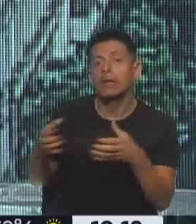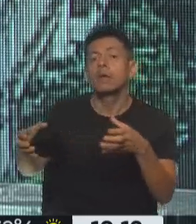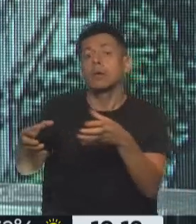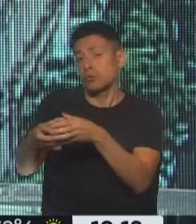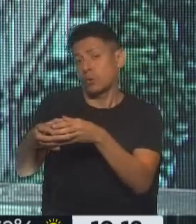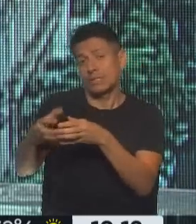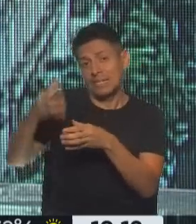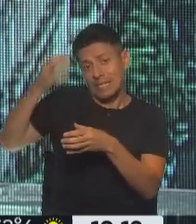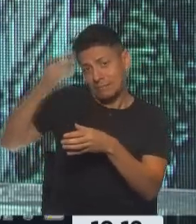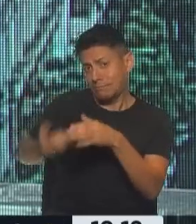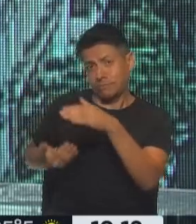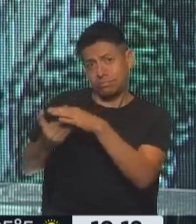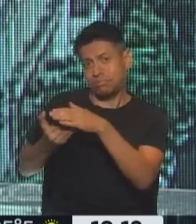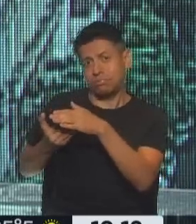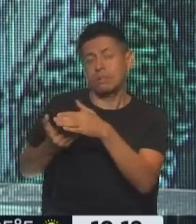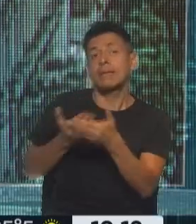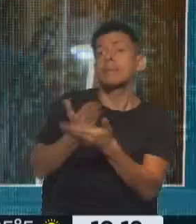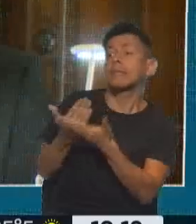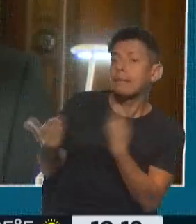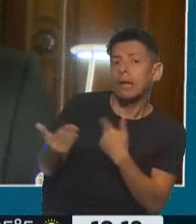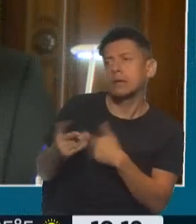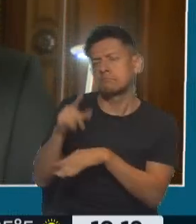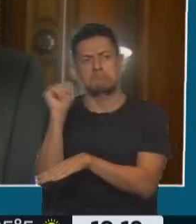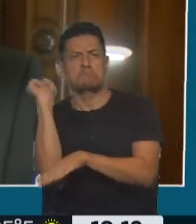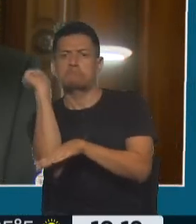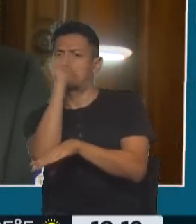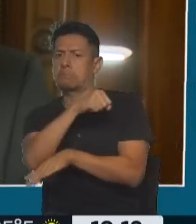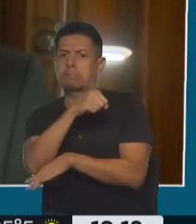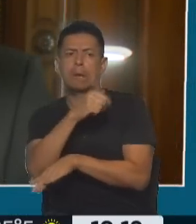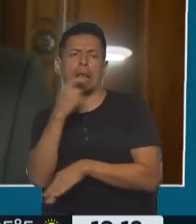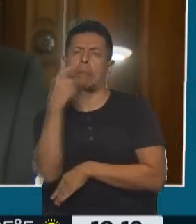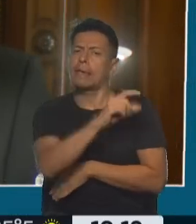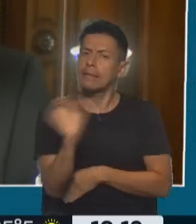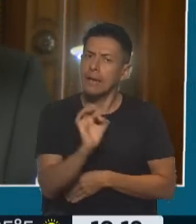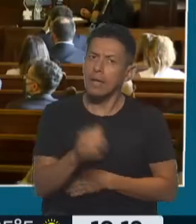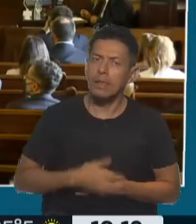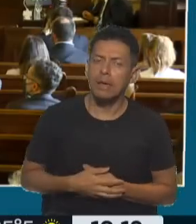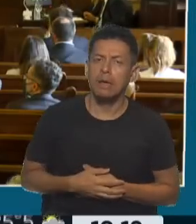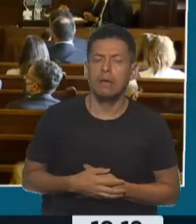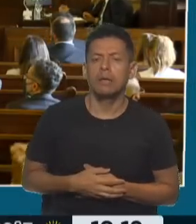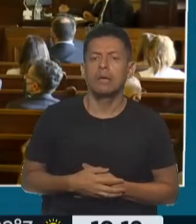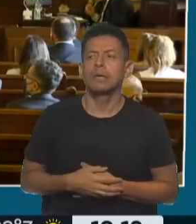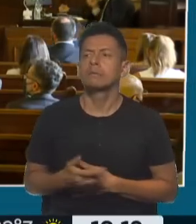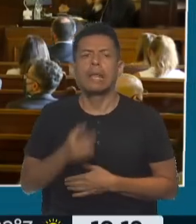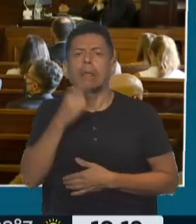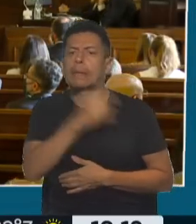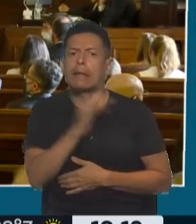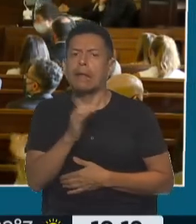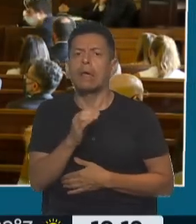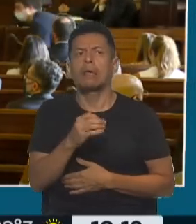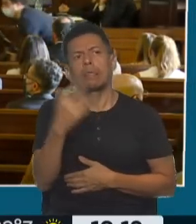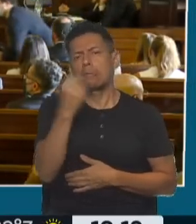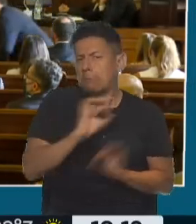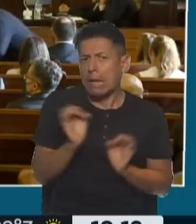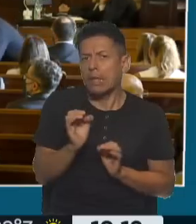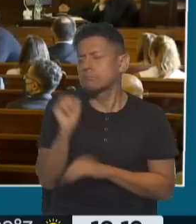eran fondos coparticipables, y la Corte ni siquiera les contestó, ni siquiera les dijo no pueden. Entonces,